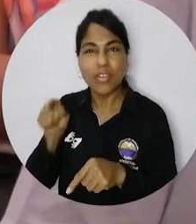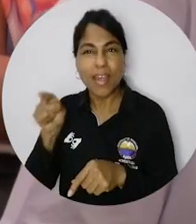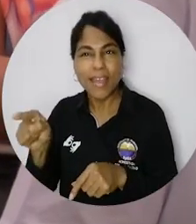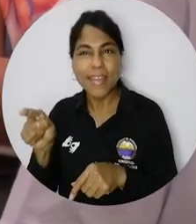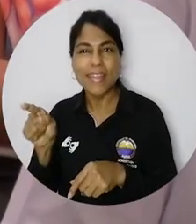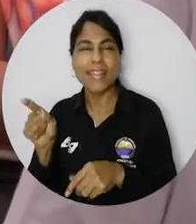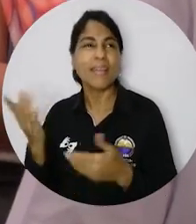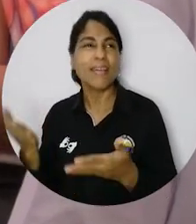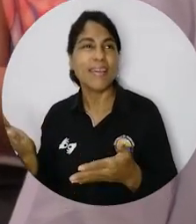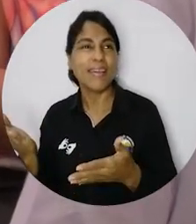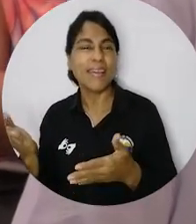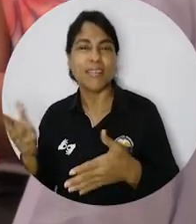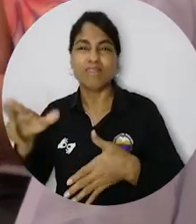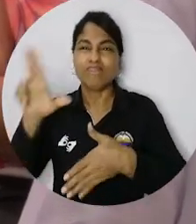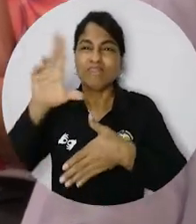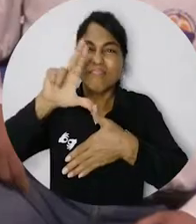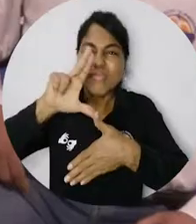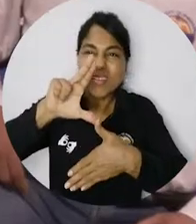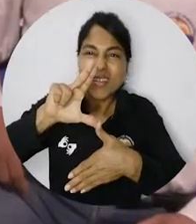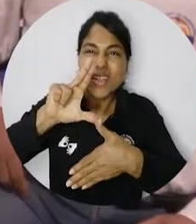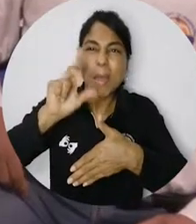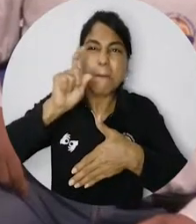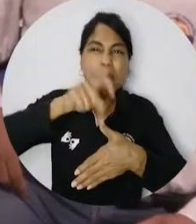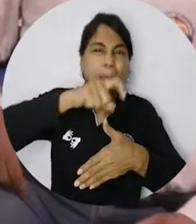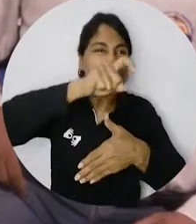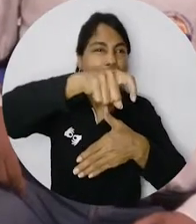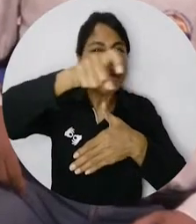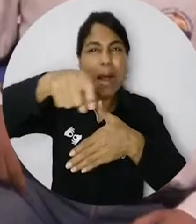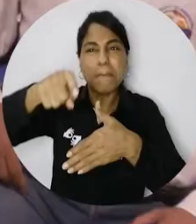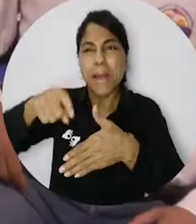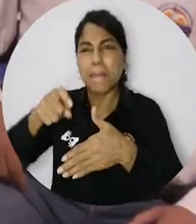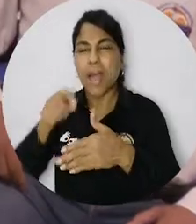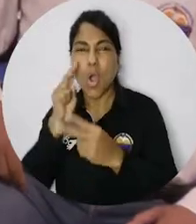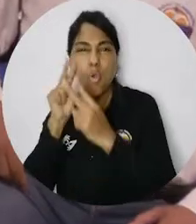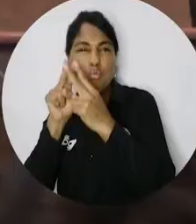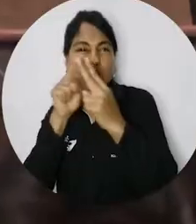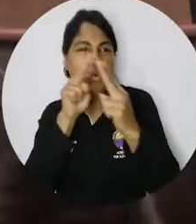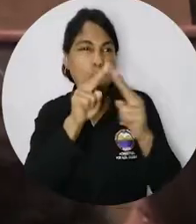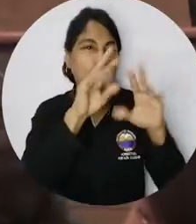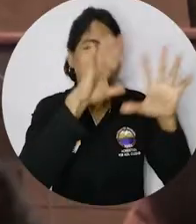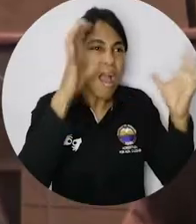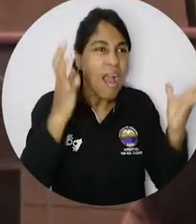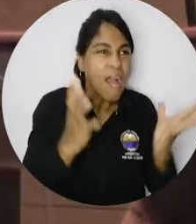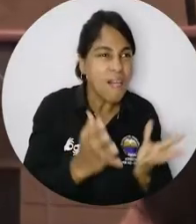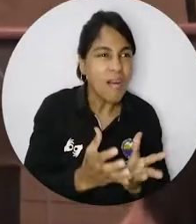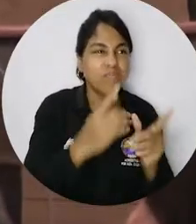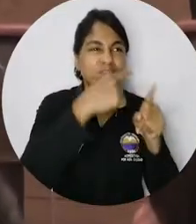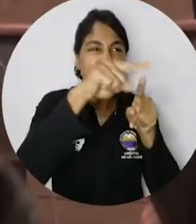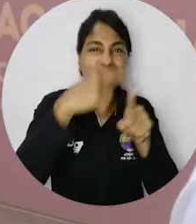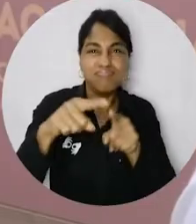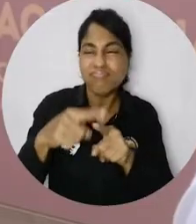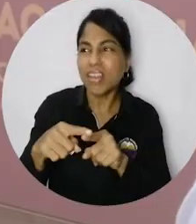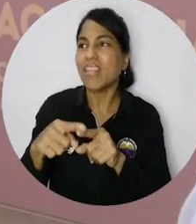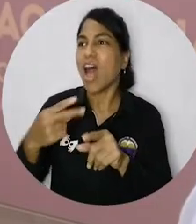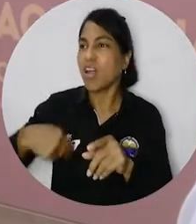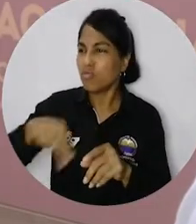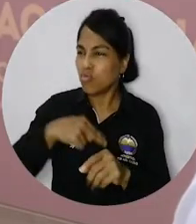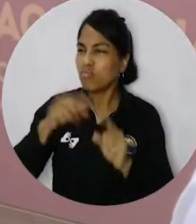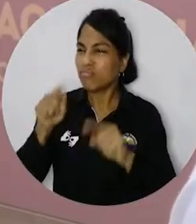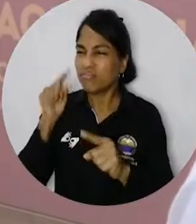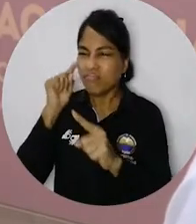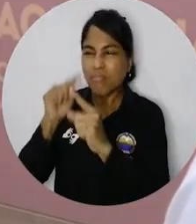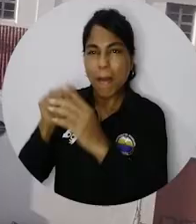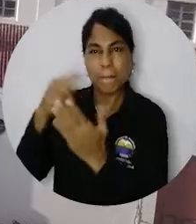que en su trajinar por toda América Latina le da una visión diferente de lo que debemos